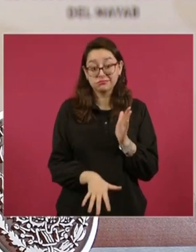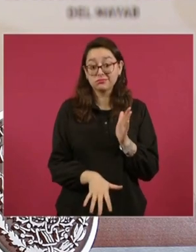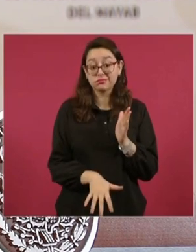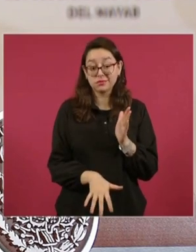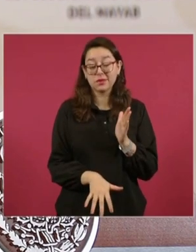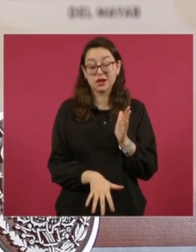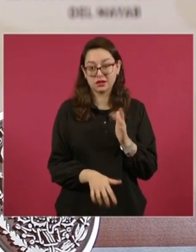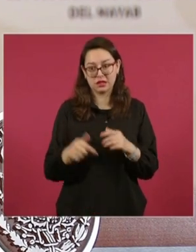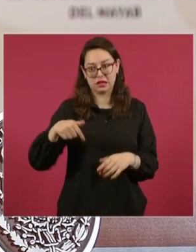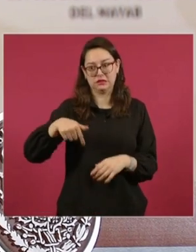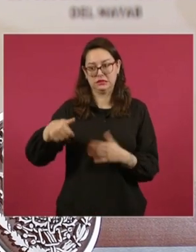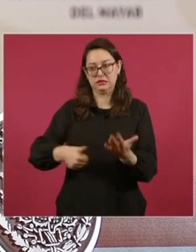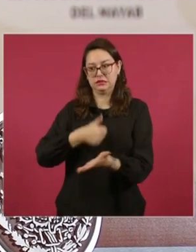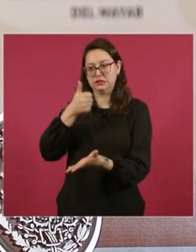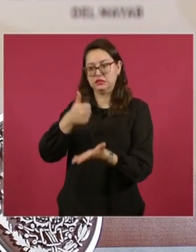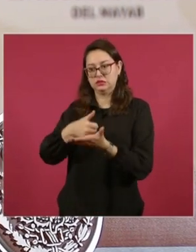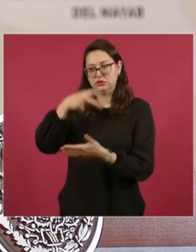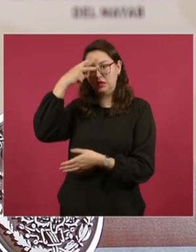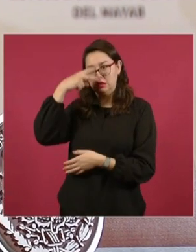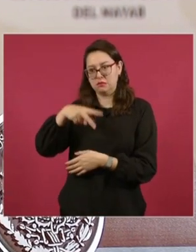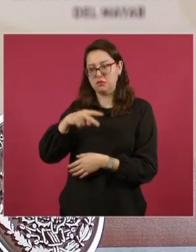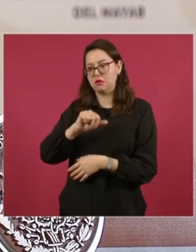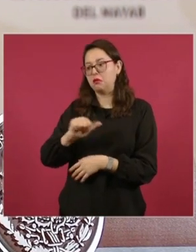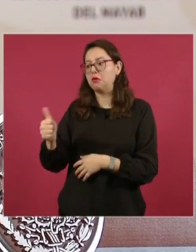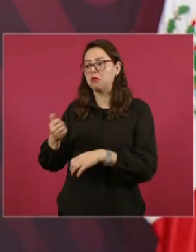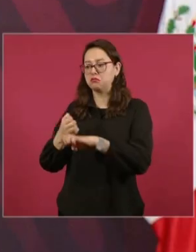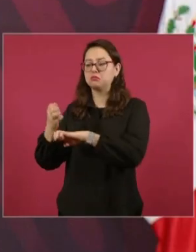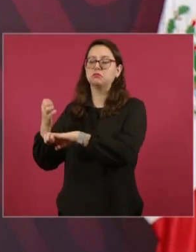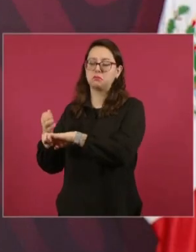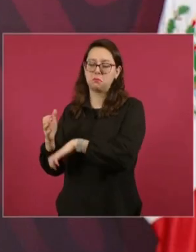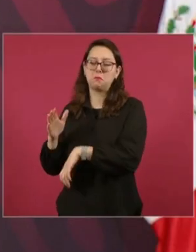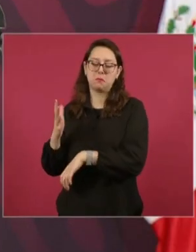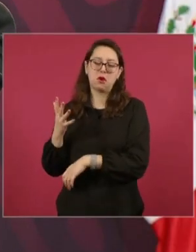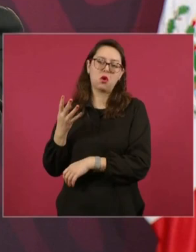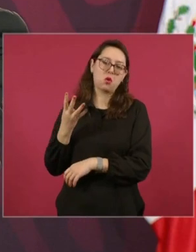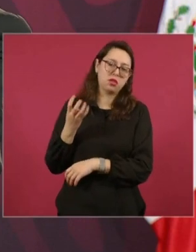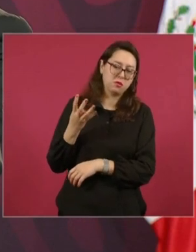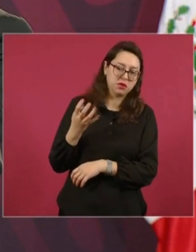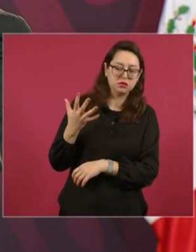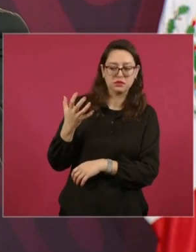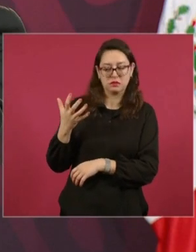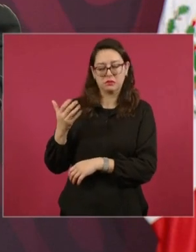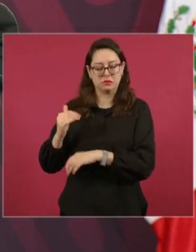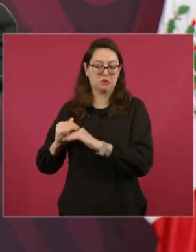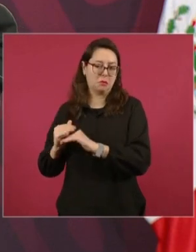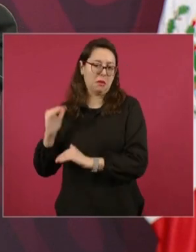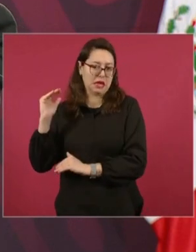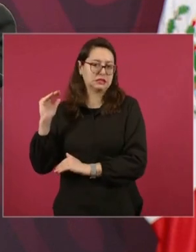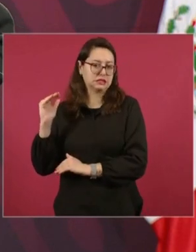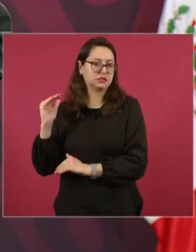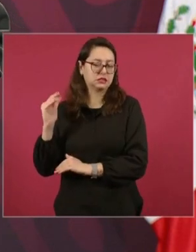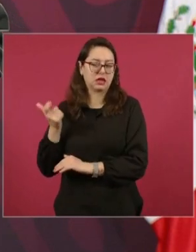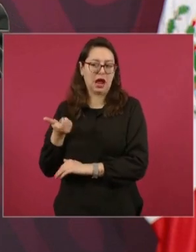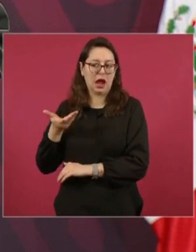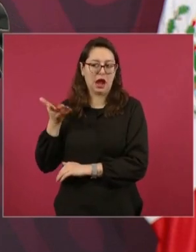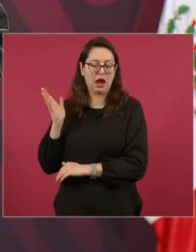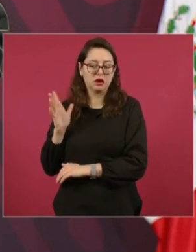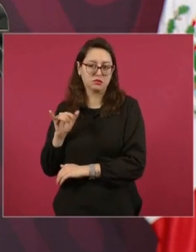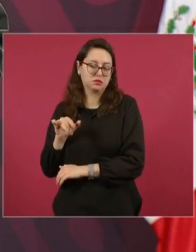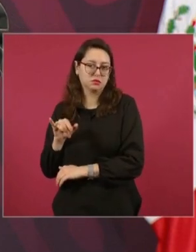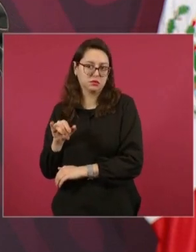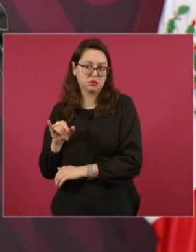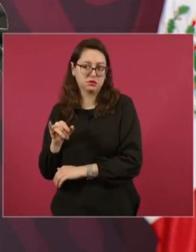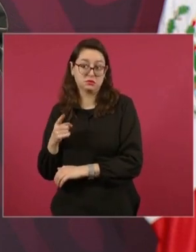tiene que pagar aquí en la Ciudad de México o en otro estado de la República. En la frontera tenemos un programa especial